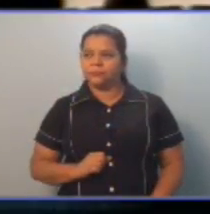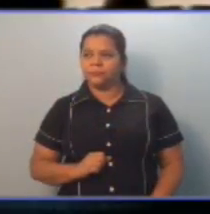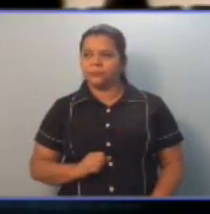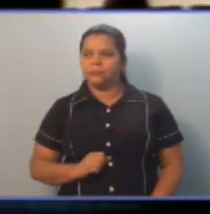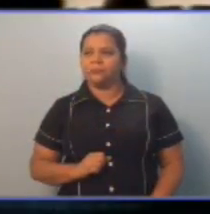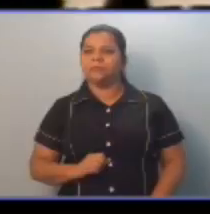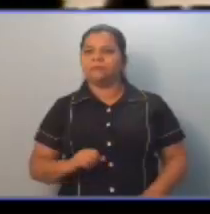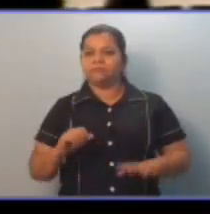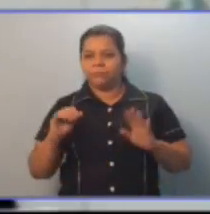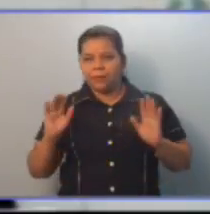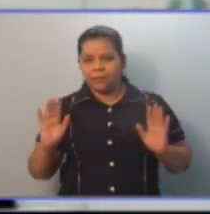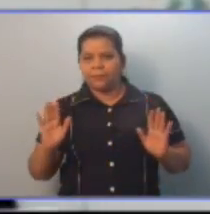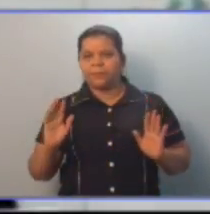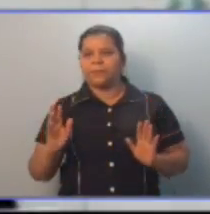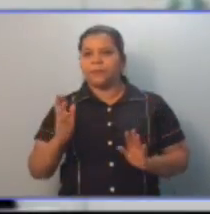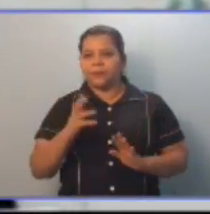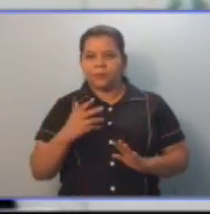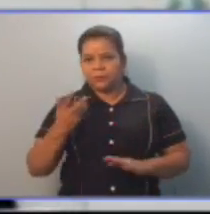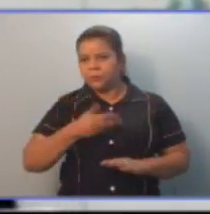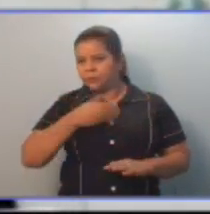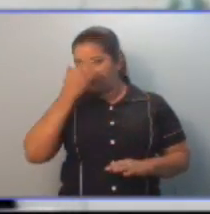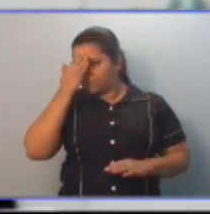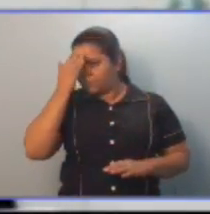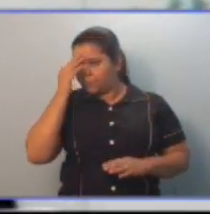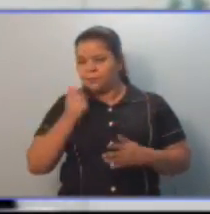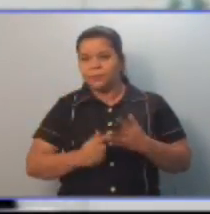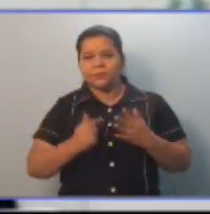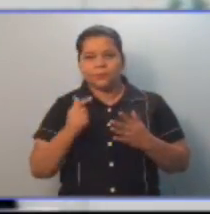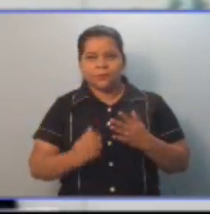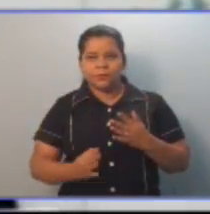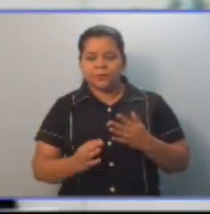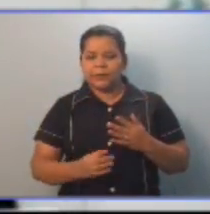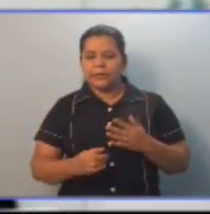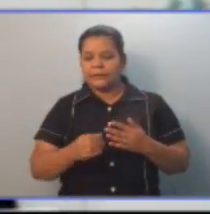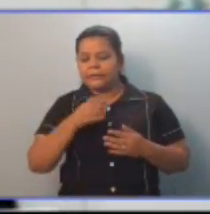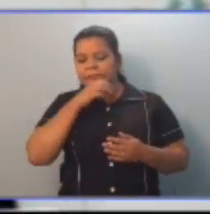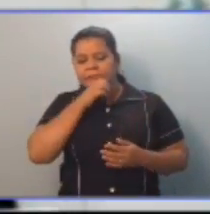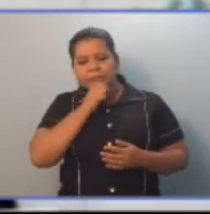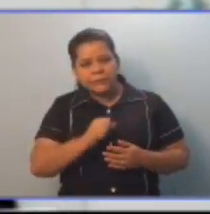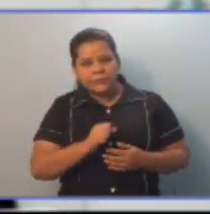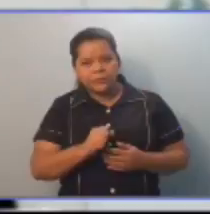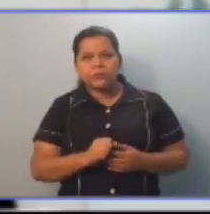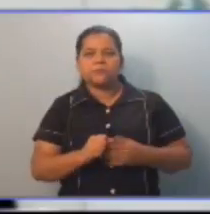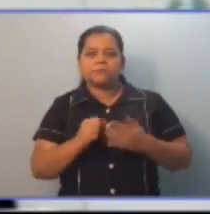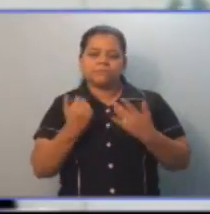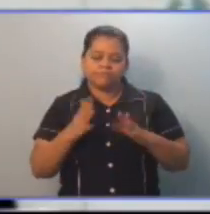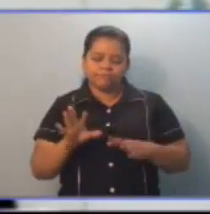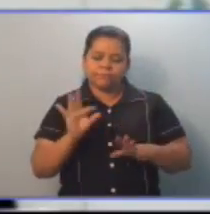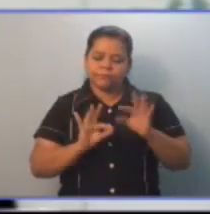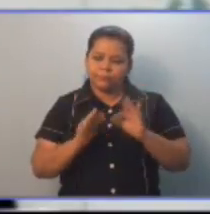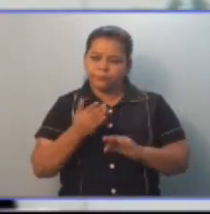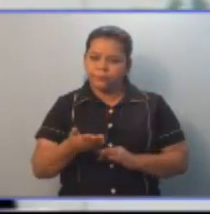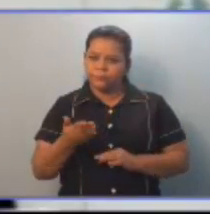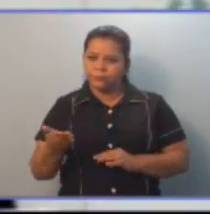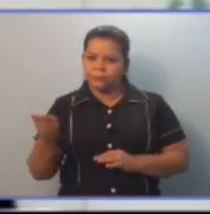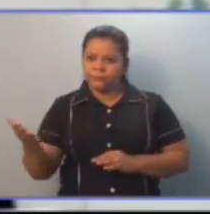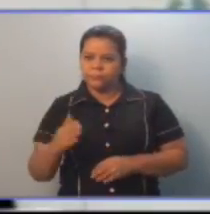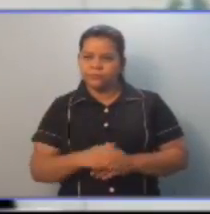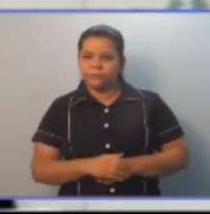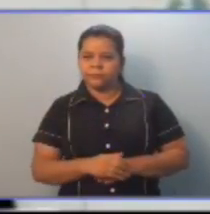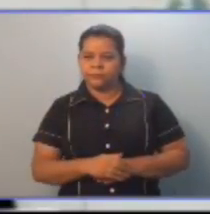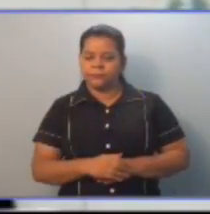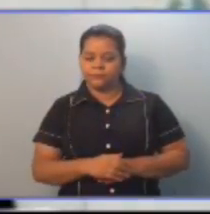Definitivamente es una ley desactualizada y desfasada en varios aspectos. Por mencionar algunos